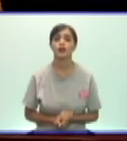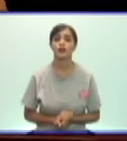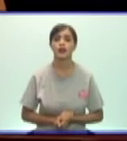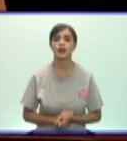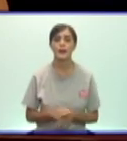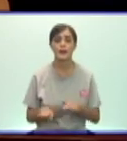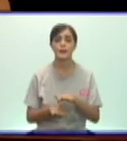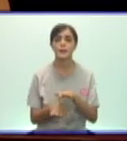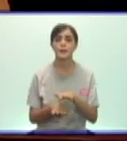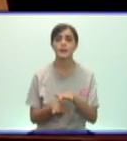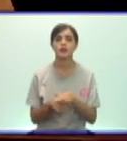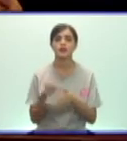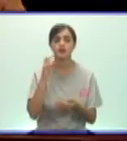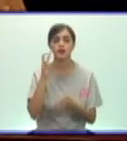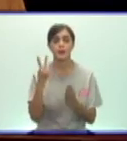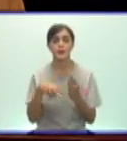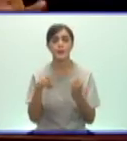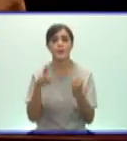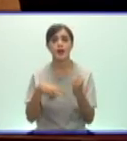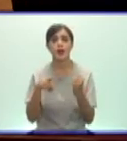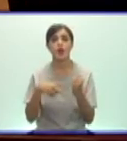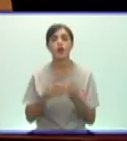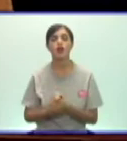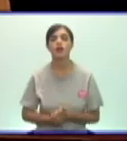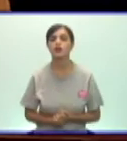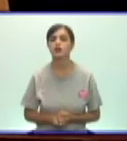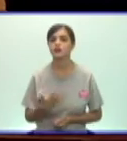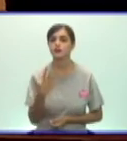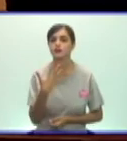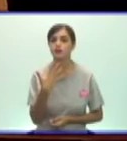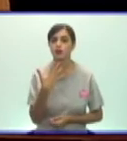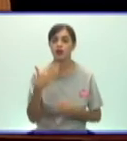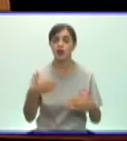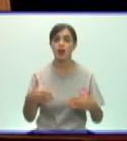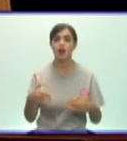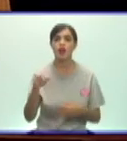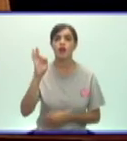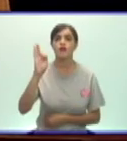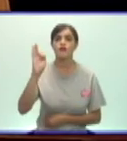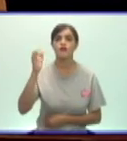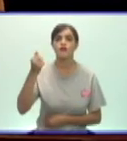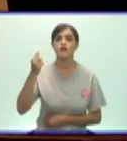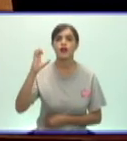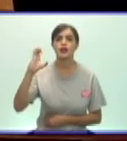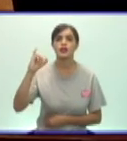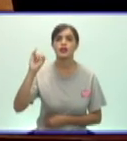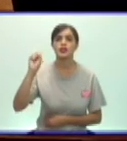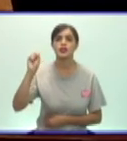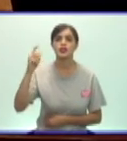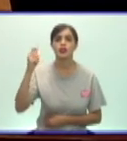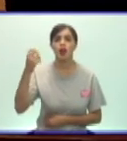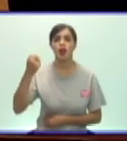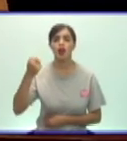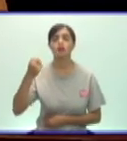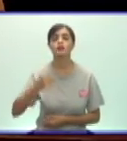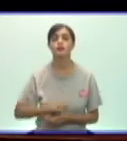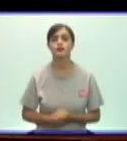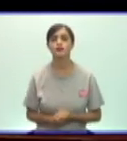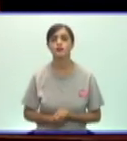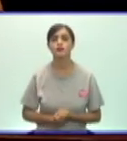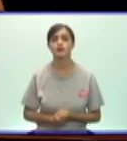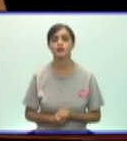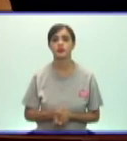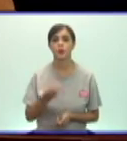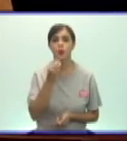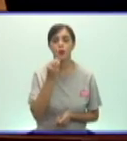poder valorar la postura que asumió tanto el bloque fascista, que ustedes tienen que asumir un criterio en ese seminario, como el